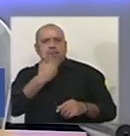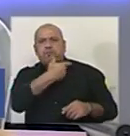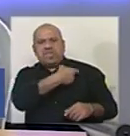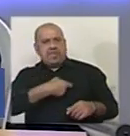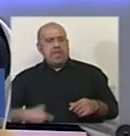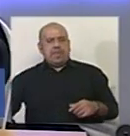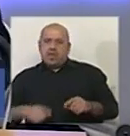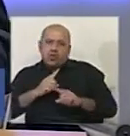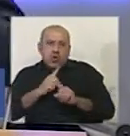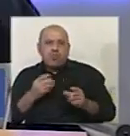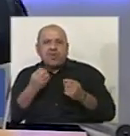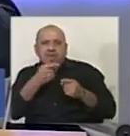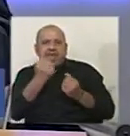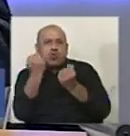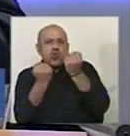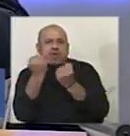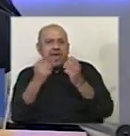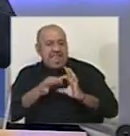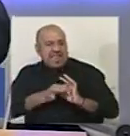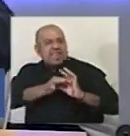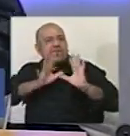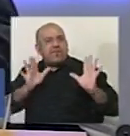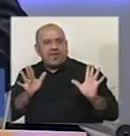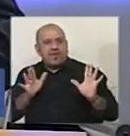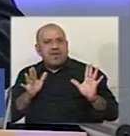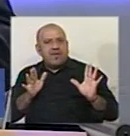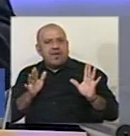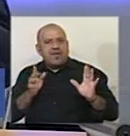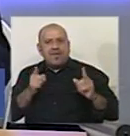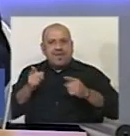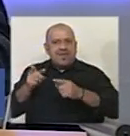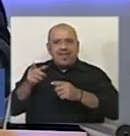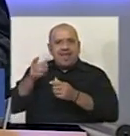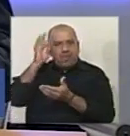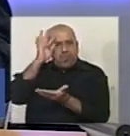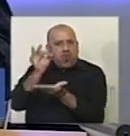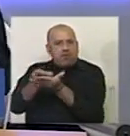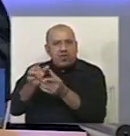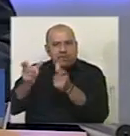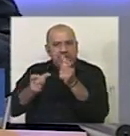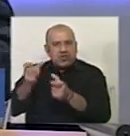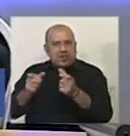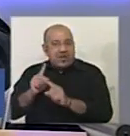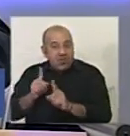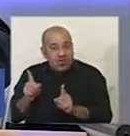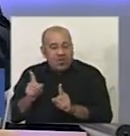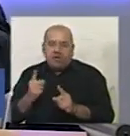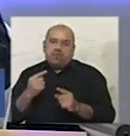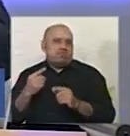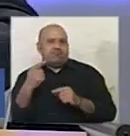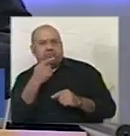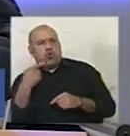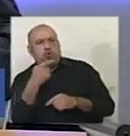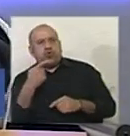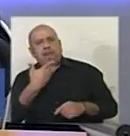se siente de alguna manera amenazada, como amenazado sienten el orden mundial que ha prevalecido después de la Segunda Guerra Mundial,